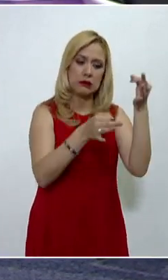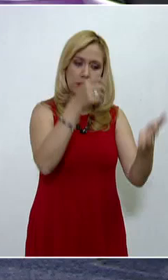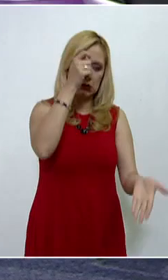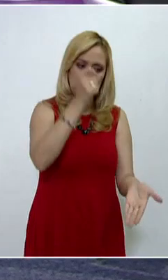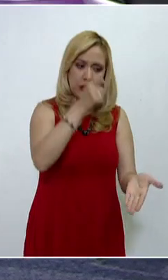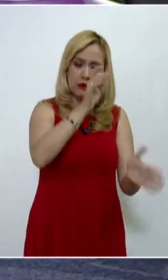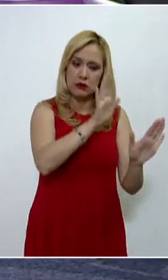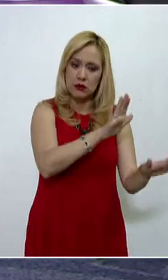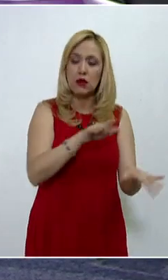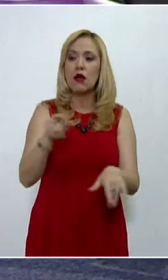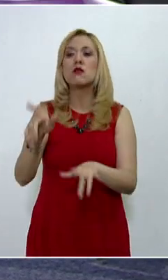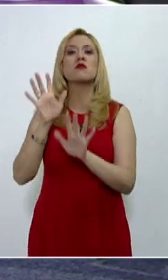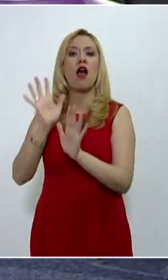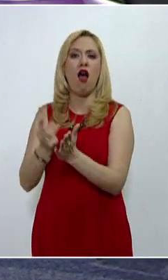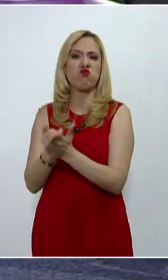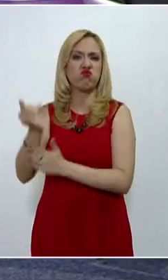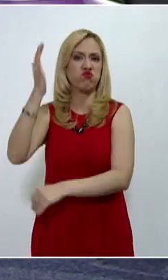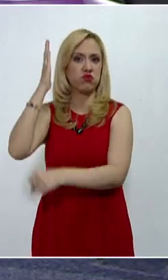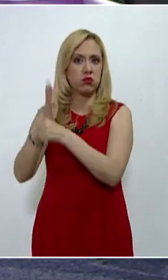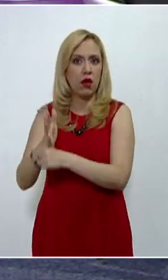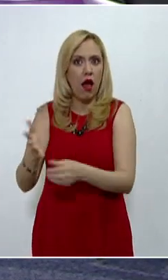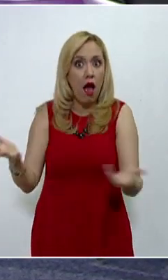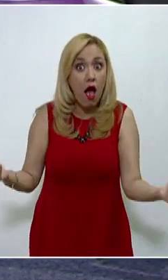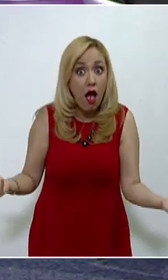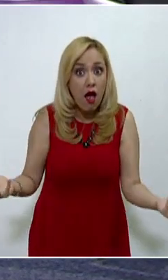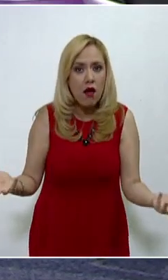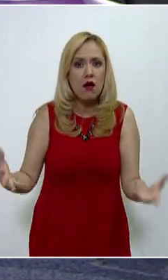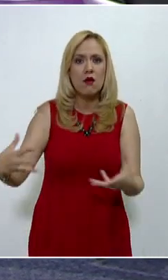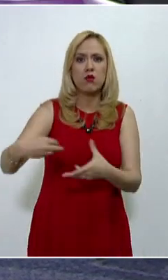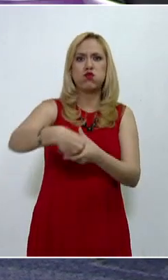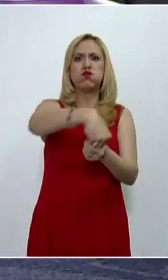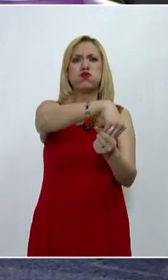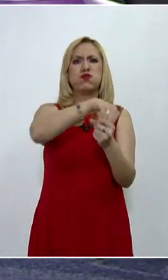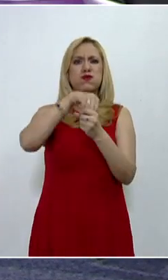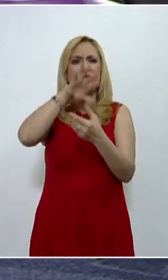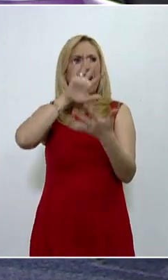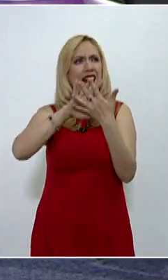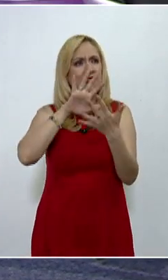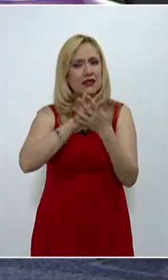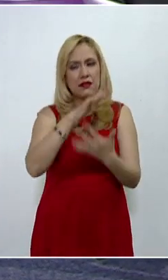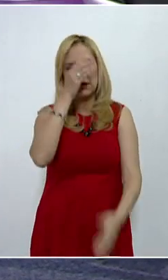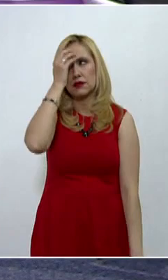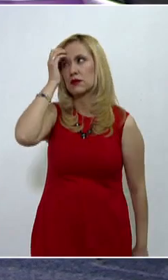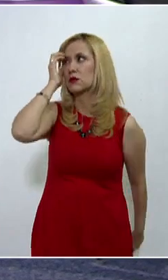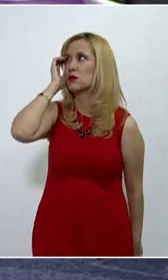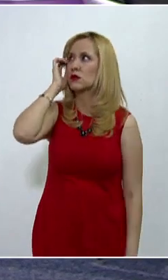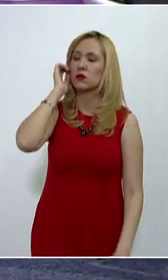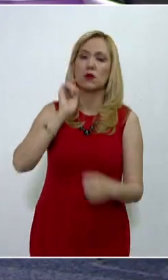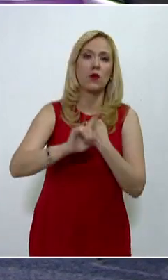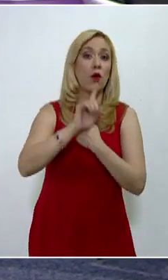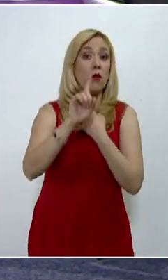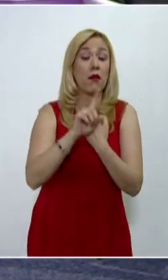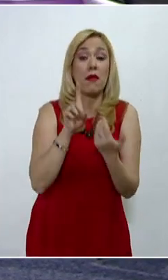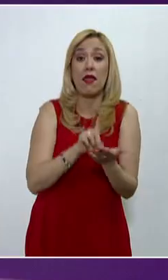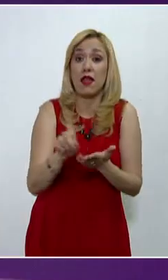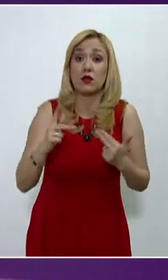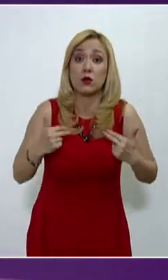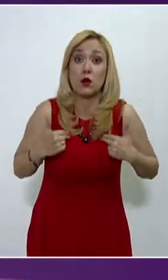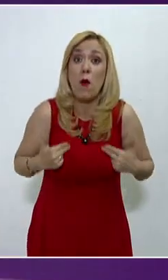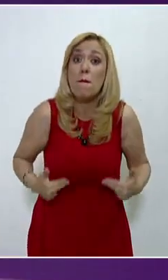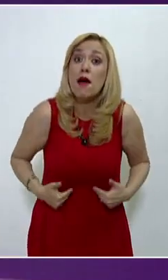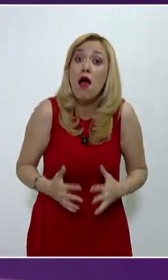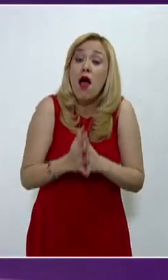están sentenciadas. Entonces, es otro gran problema. El hacinamiento de las cárceles es otro gran problema de derechos humanos que tenemos en México. O sea,